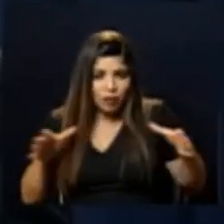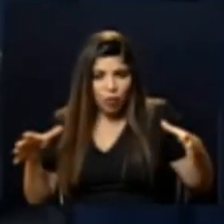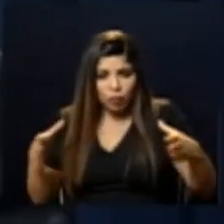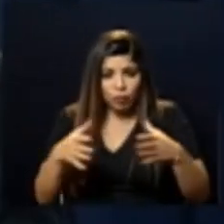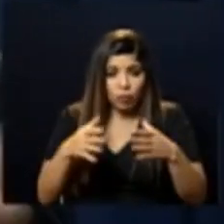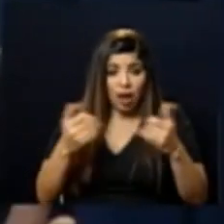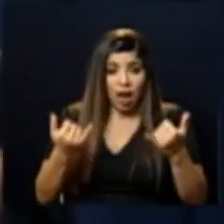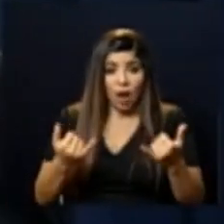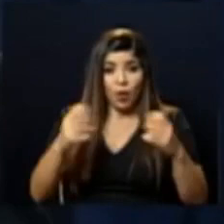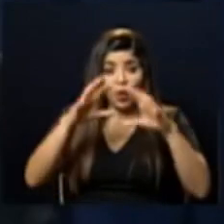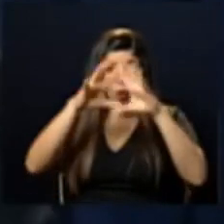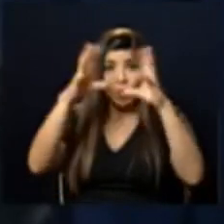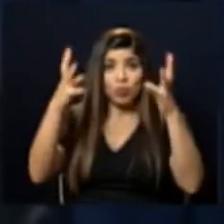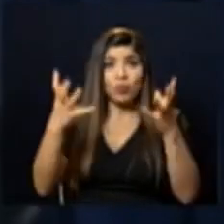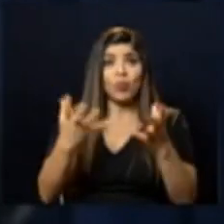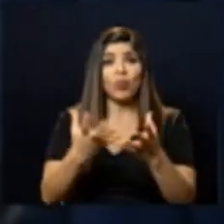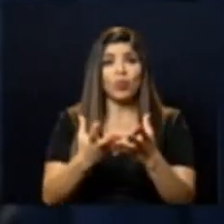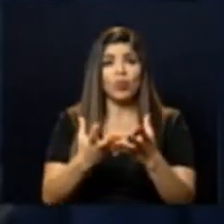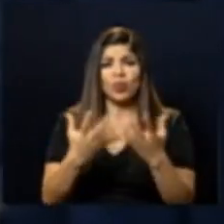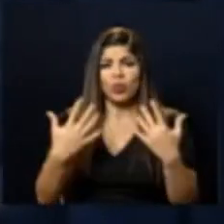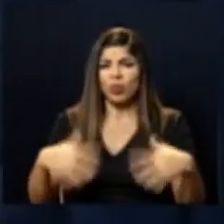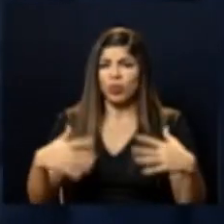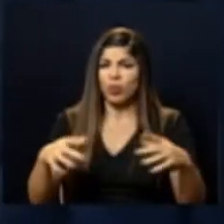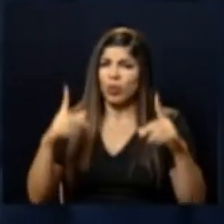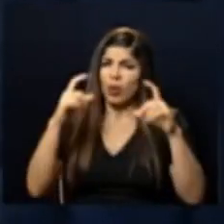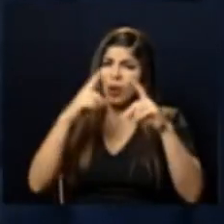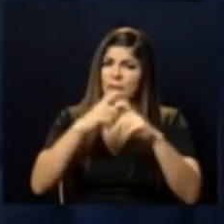un mundo tan complejo.